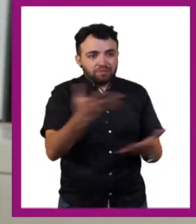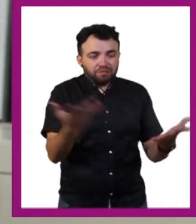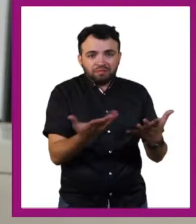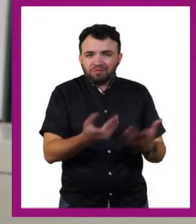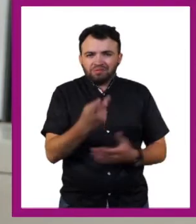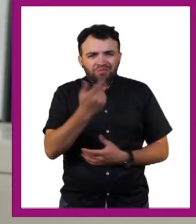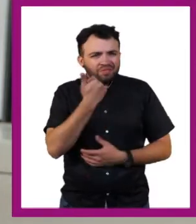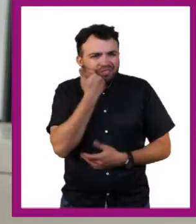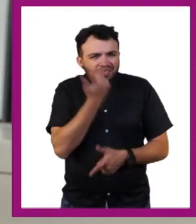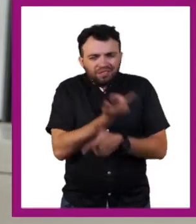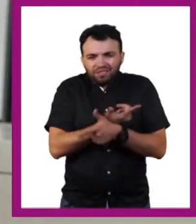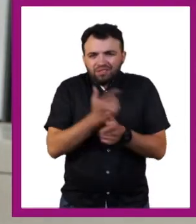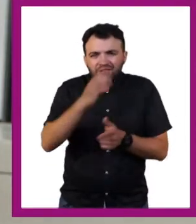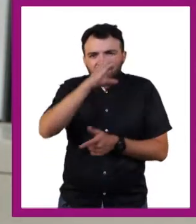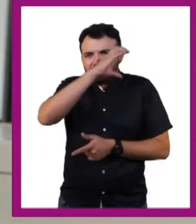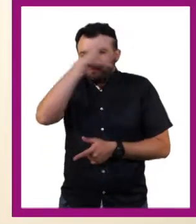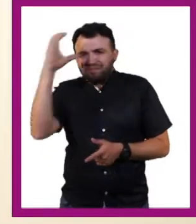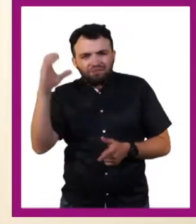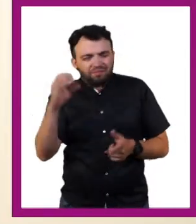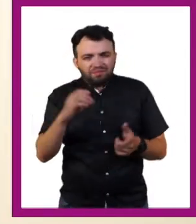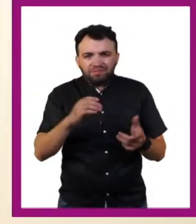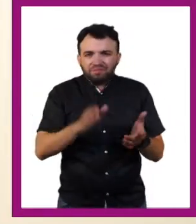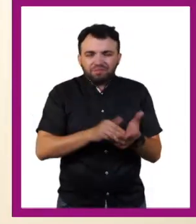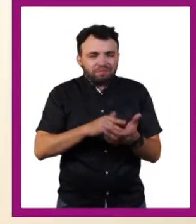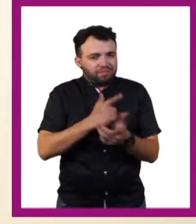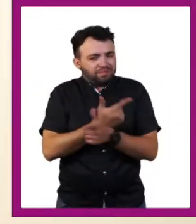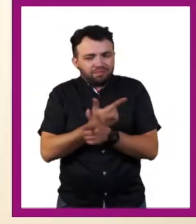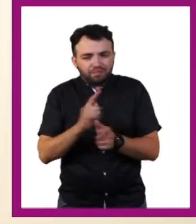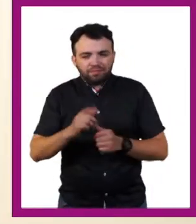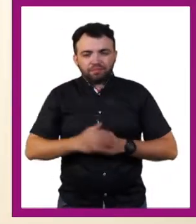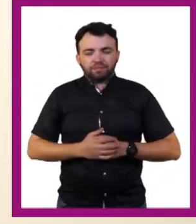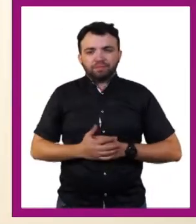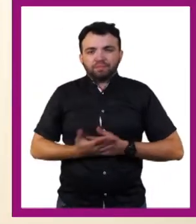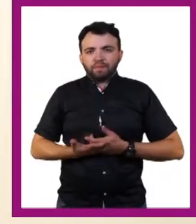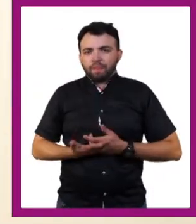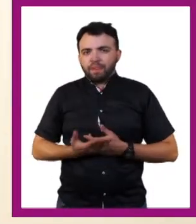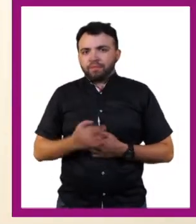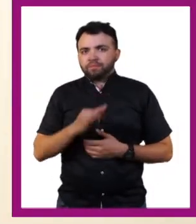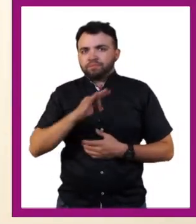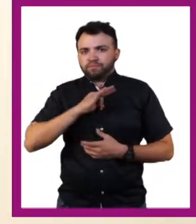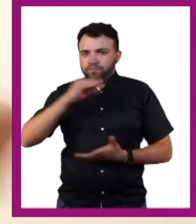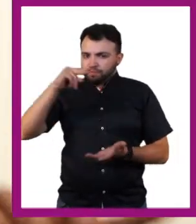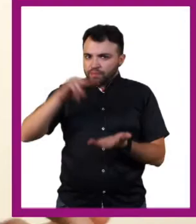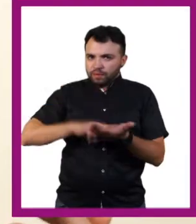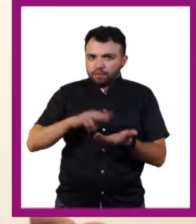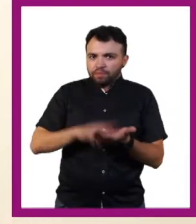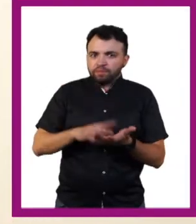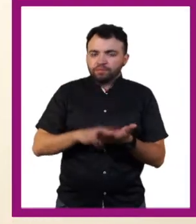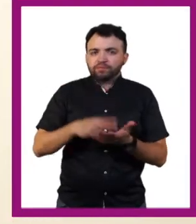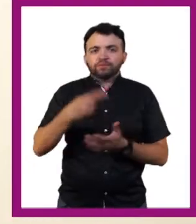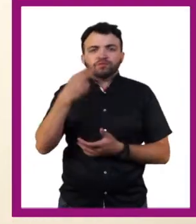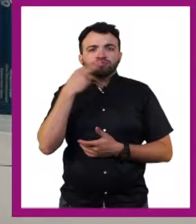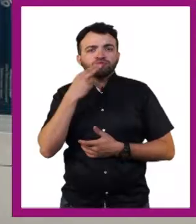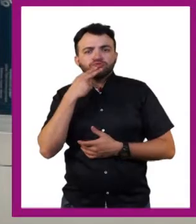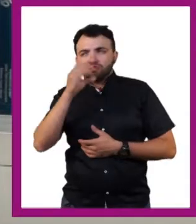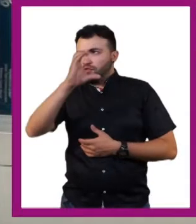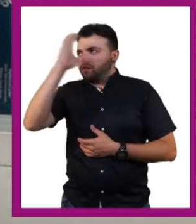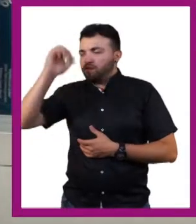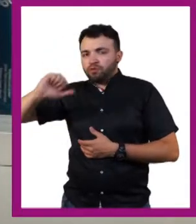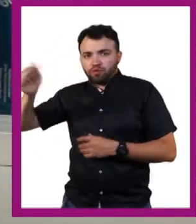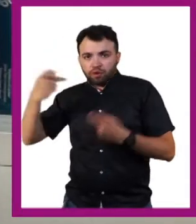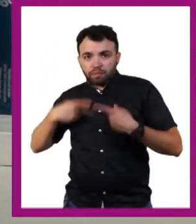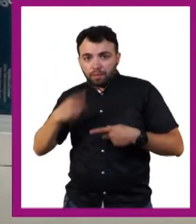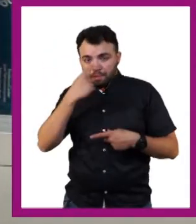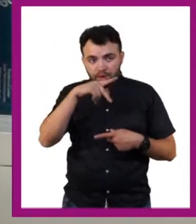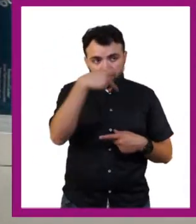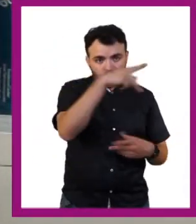a los documentos, lo que quieras. ¿Se vale utilizar fotografías de otras personas para proyectos tuyos? Sí,